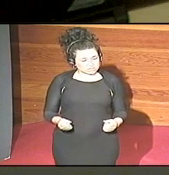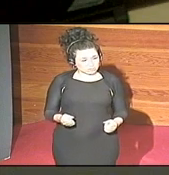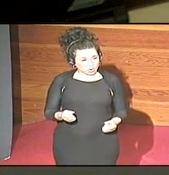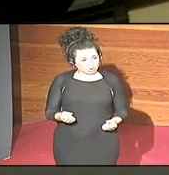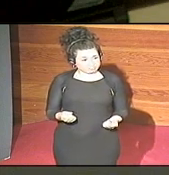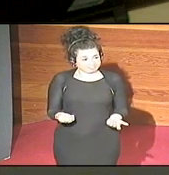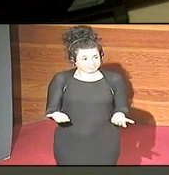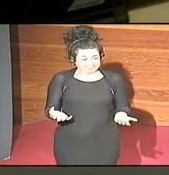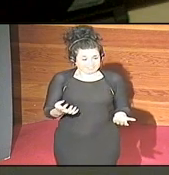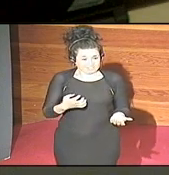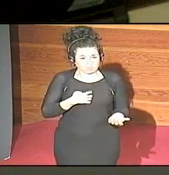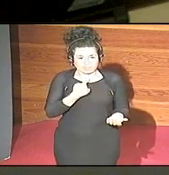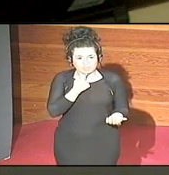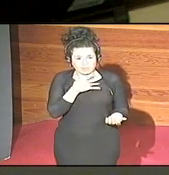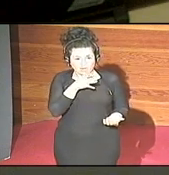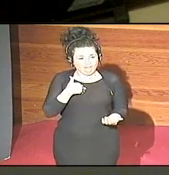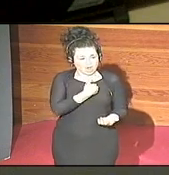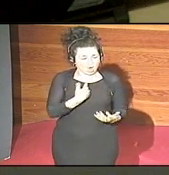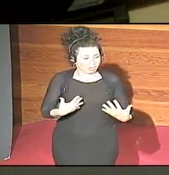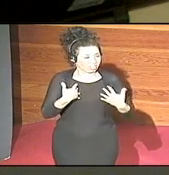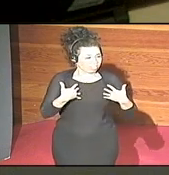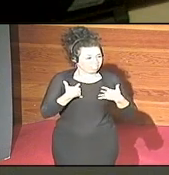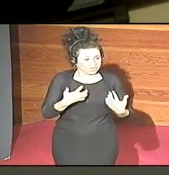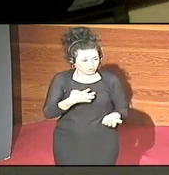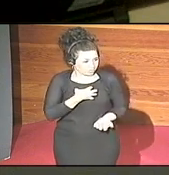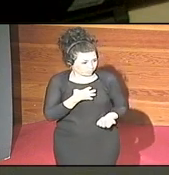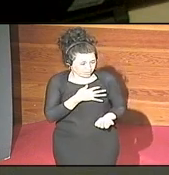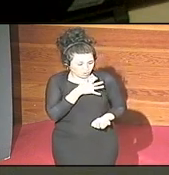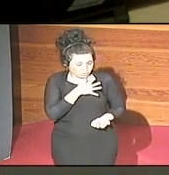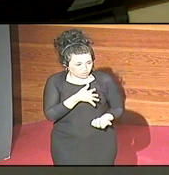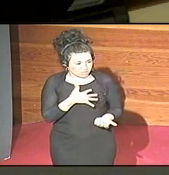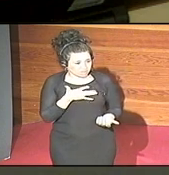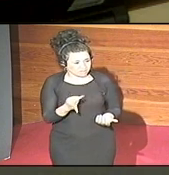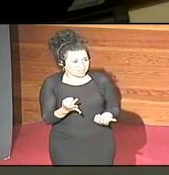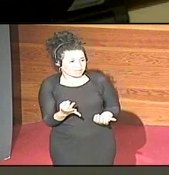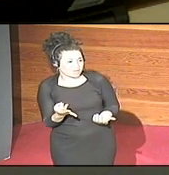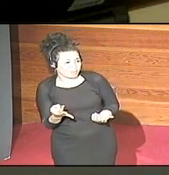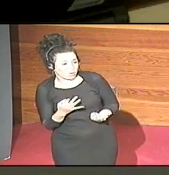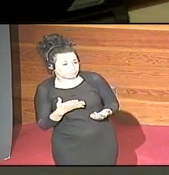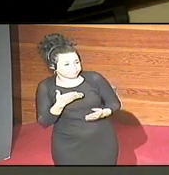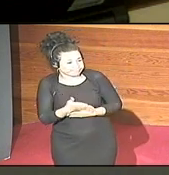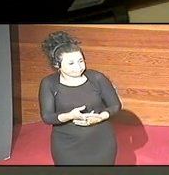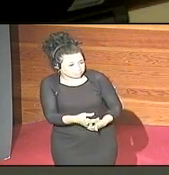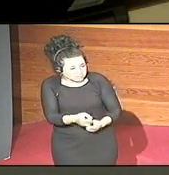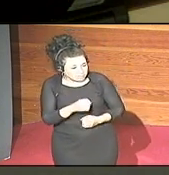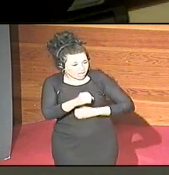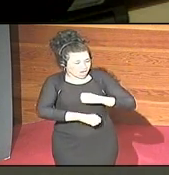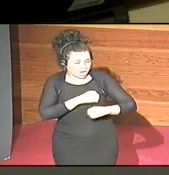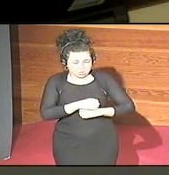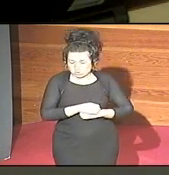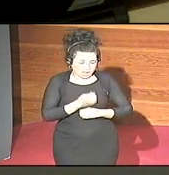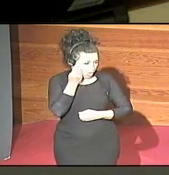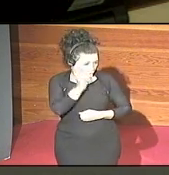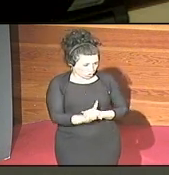y que pueda tener que en algún momento recurrir al arma nuclear. Yo creo que esto es,